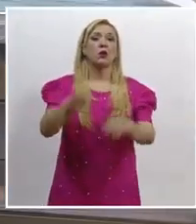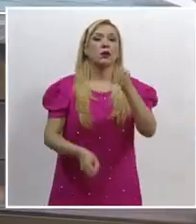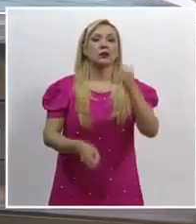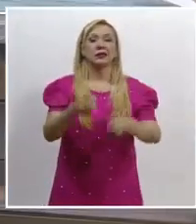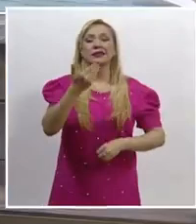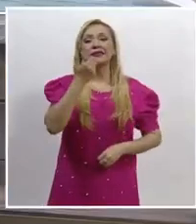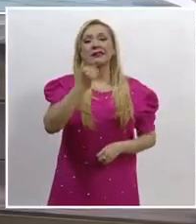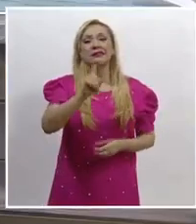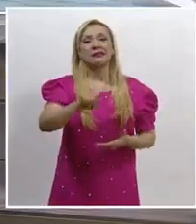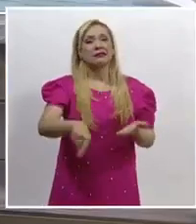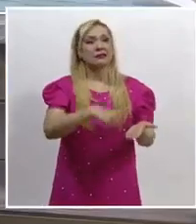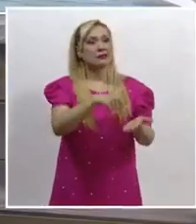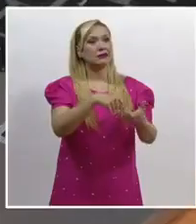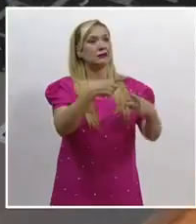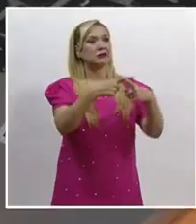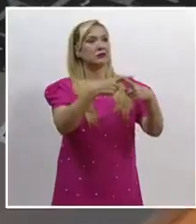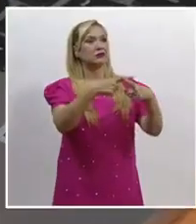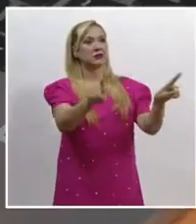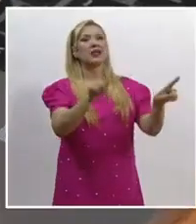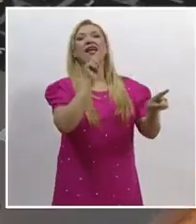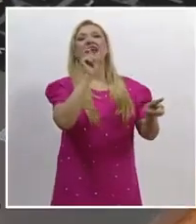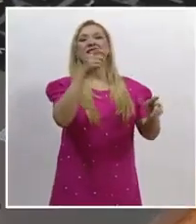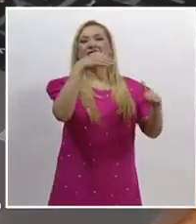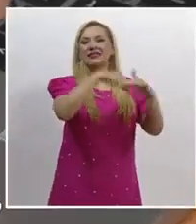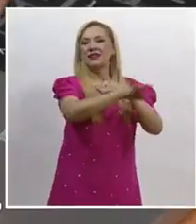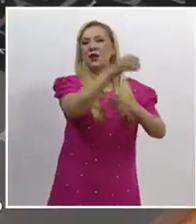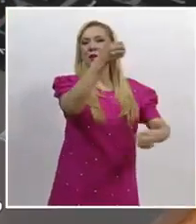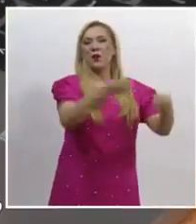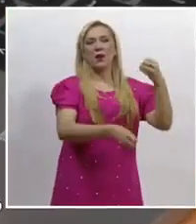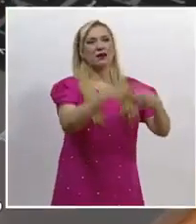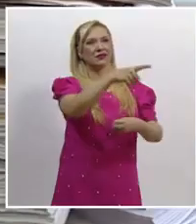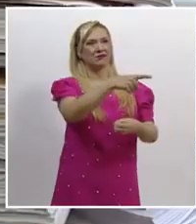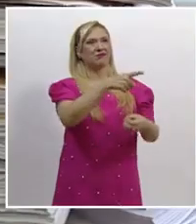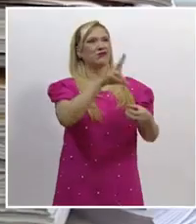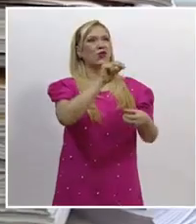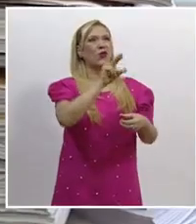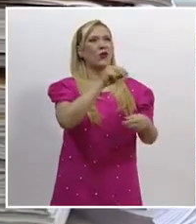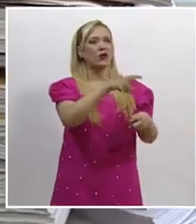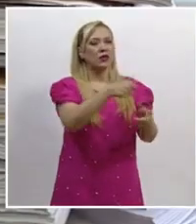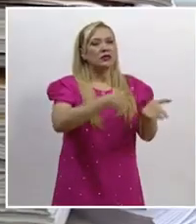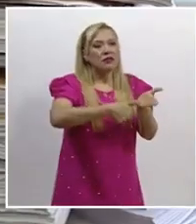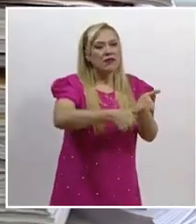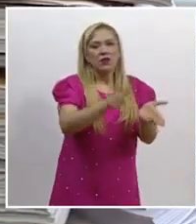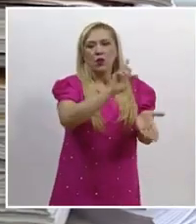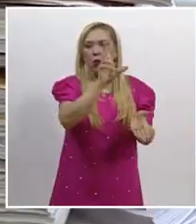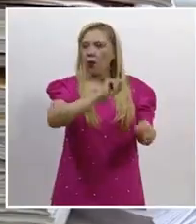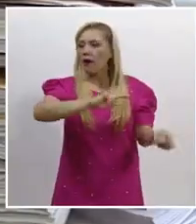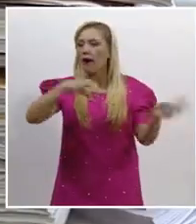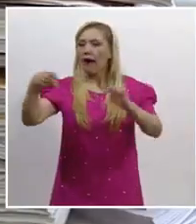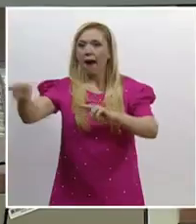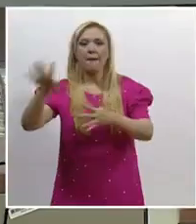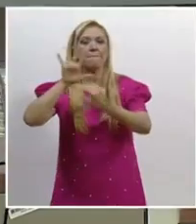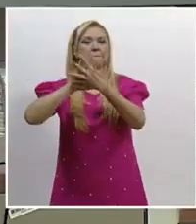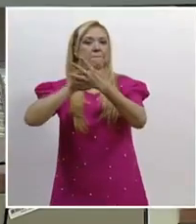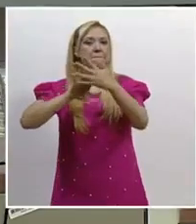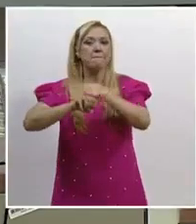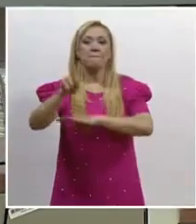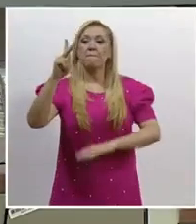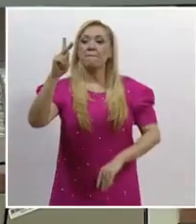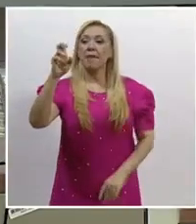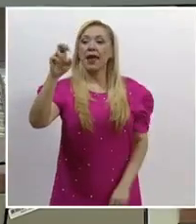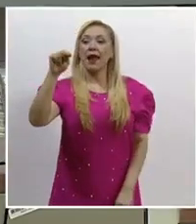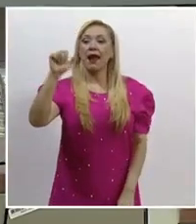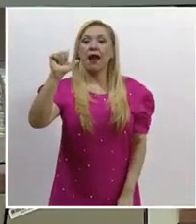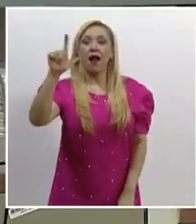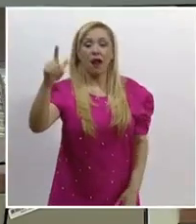una jurisdicción distinta a la penal, lo cual iría en contra del principio pro persona contemplado en el artículo 1 constitucional, que